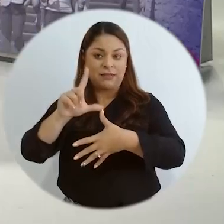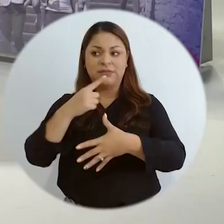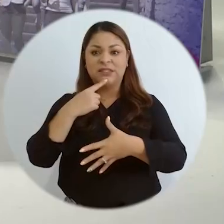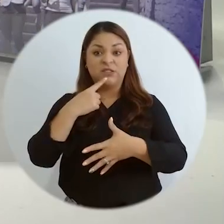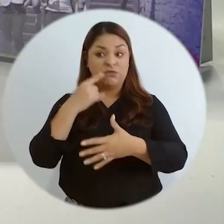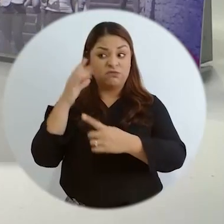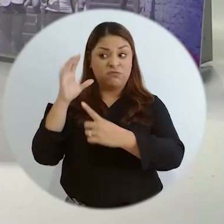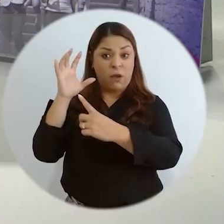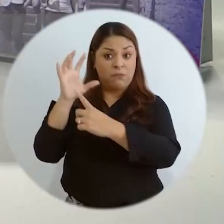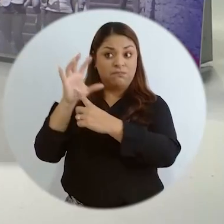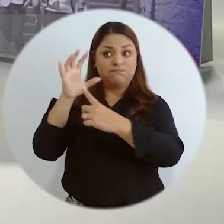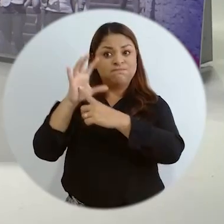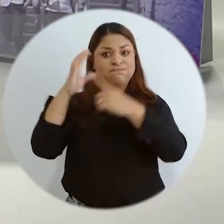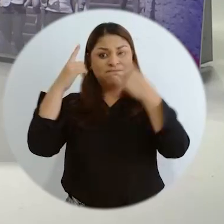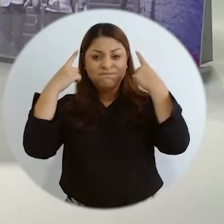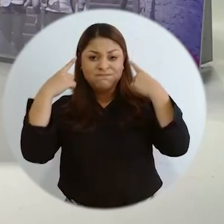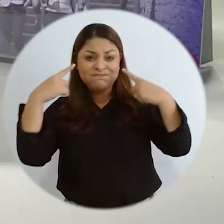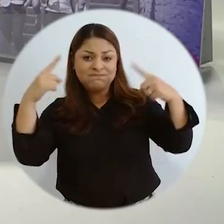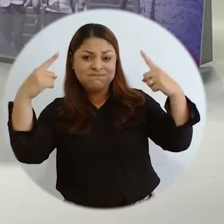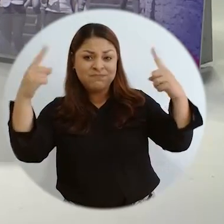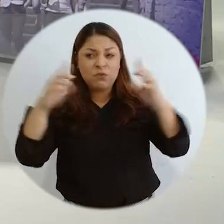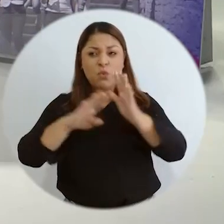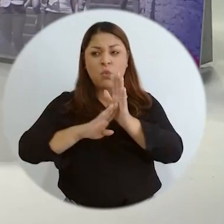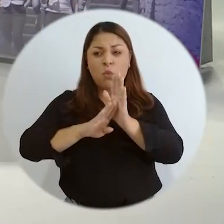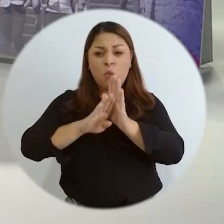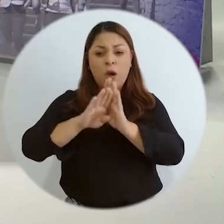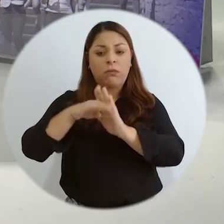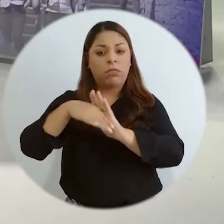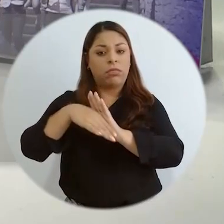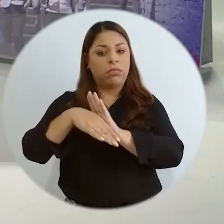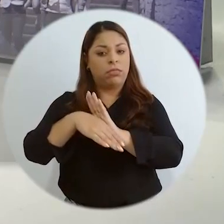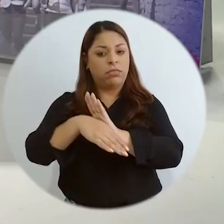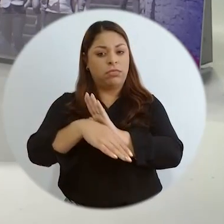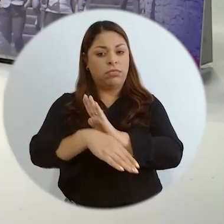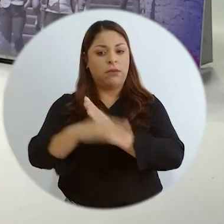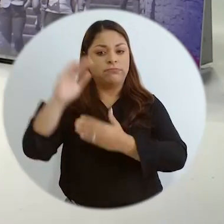popularidad ha venido decreciendo de forma importante.